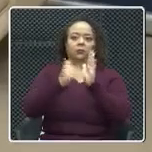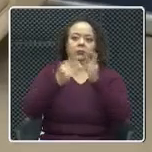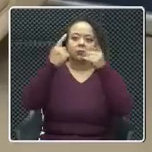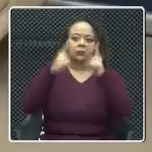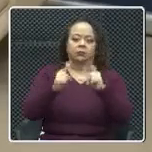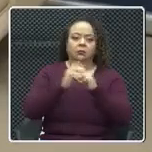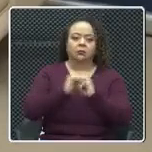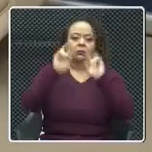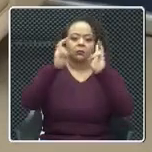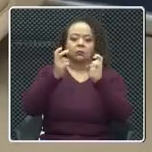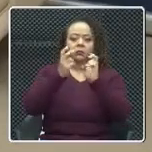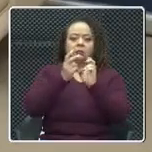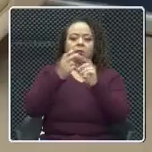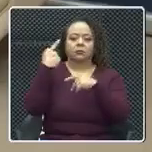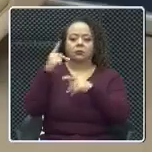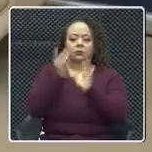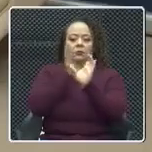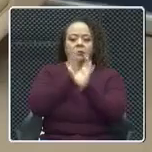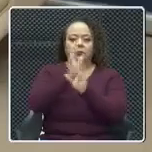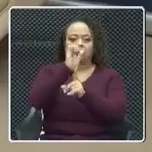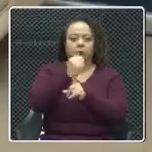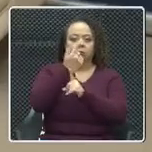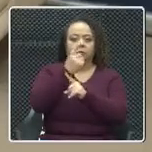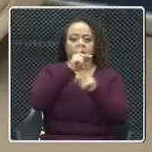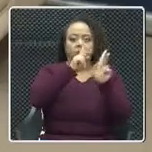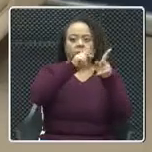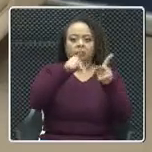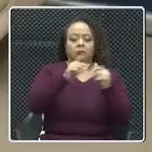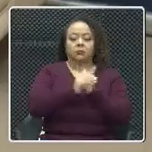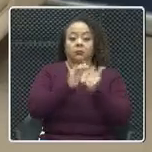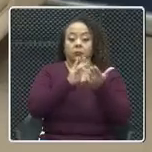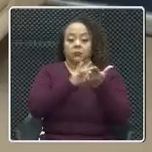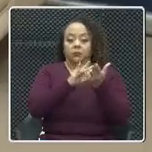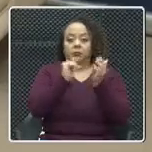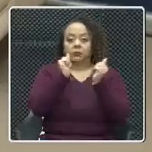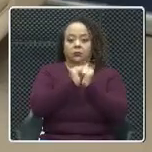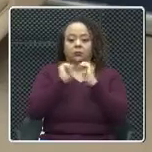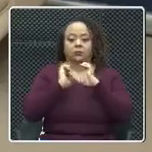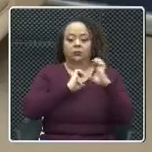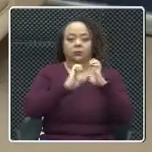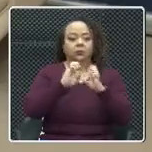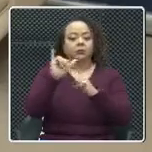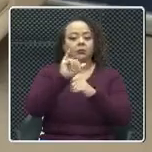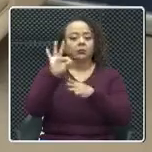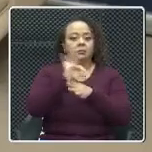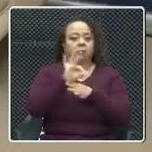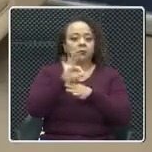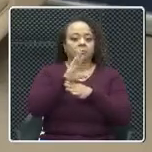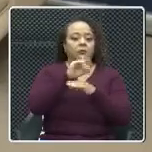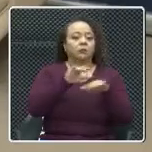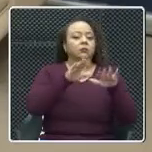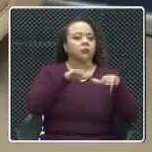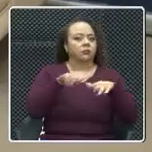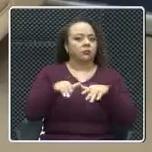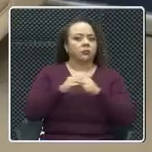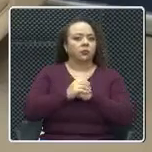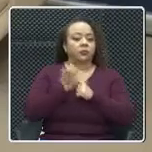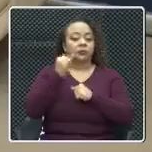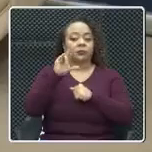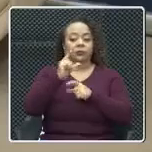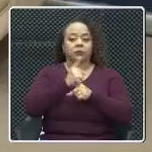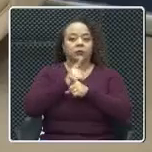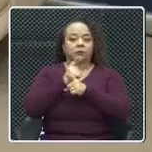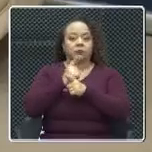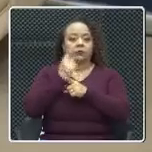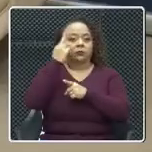En materia de riesgo psicosocial, si una persona se trata con una estrategia como terapia y descanso, si no se corrige